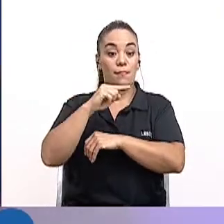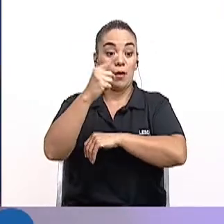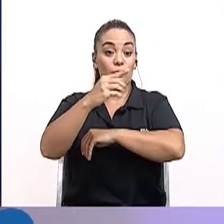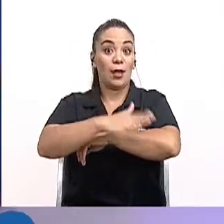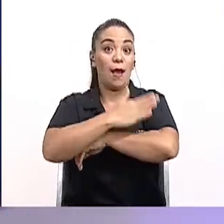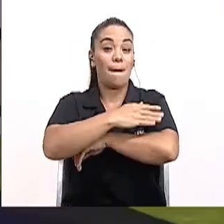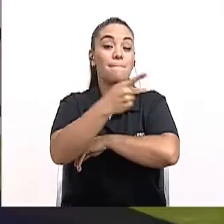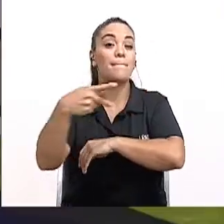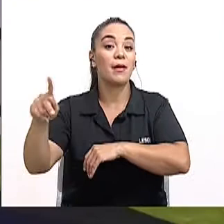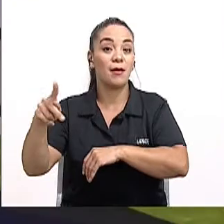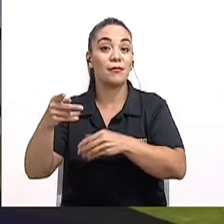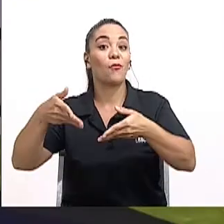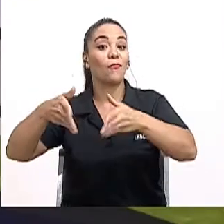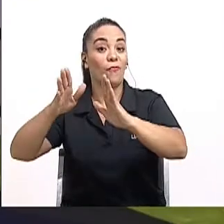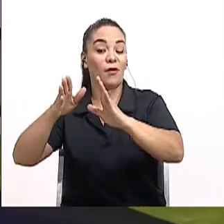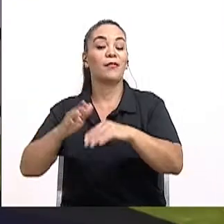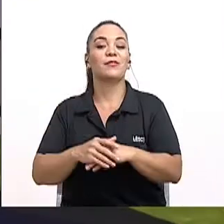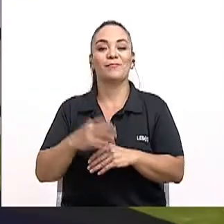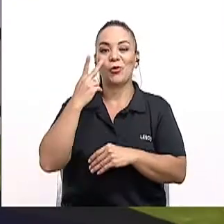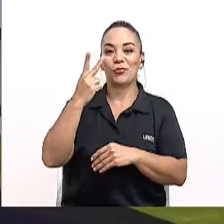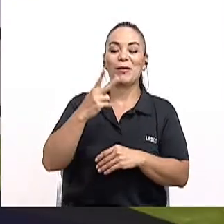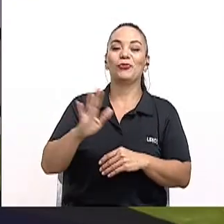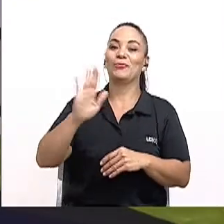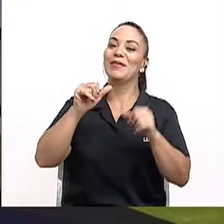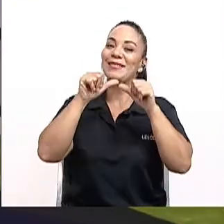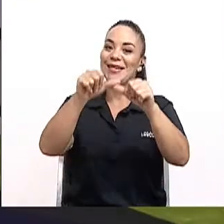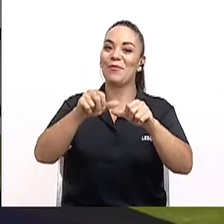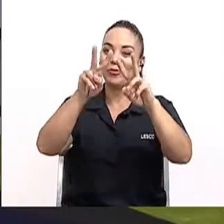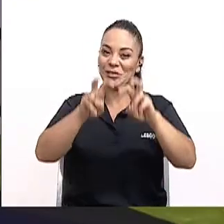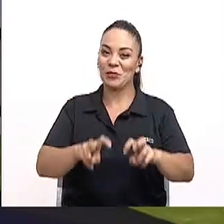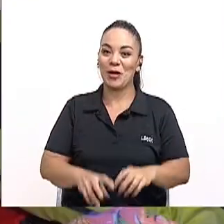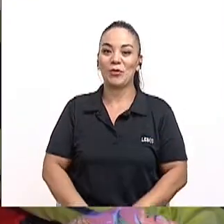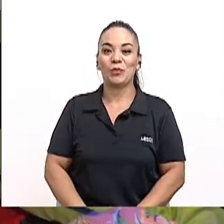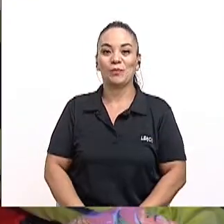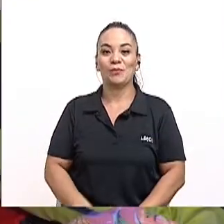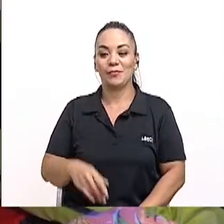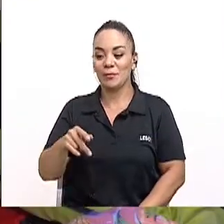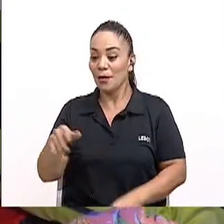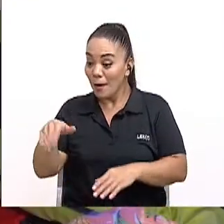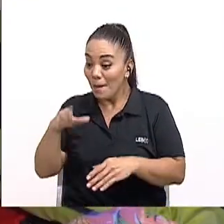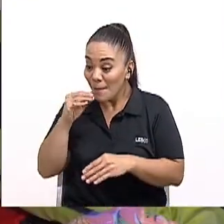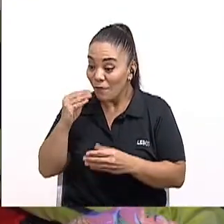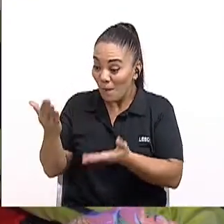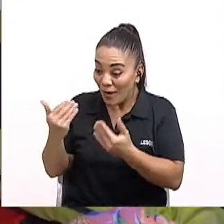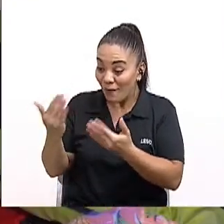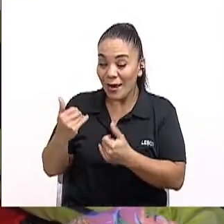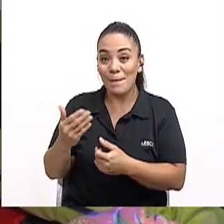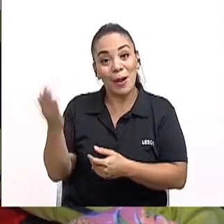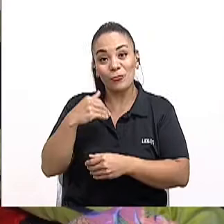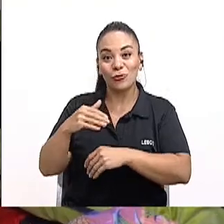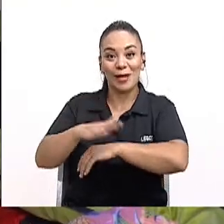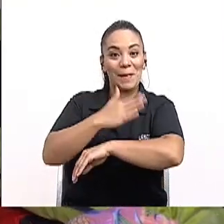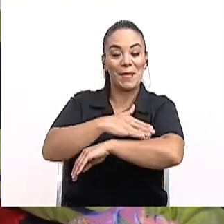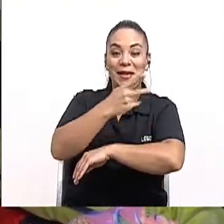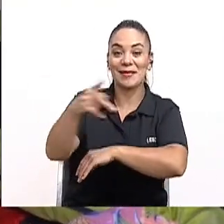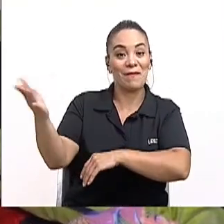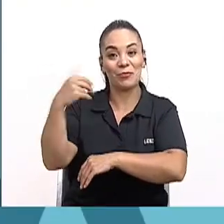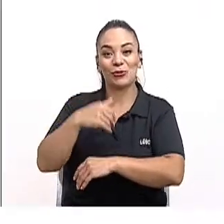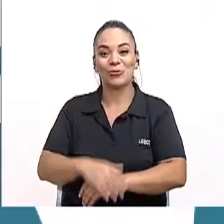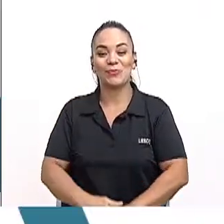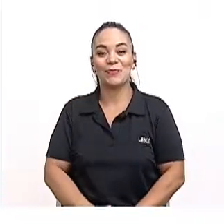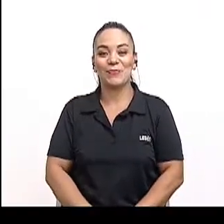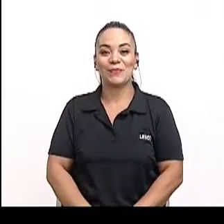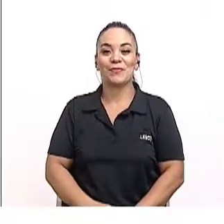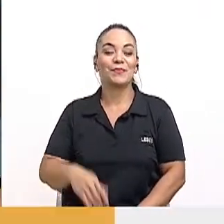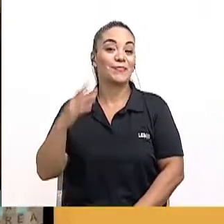calle para no quemarnos. Nos vemos y sigamos explorando. Pepe, venga, vamos para la playa hoy. Venga, Pepe.